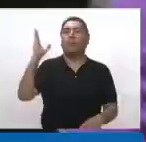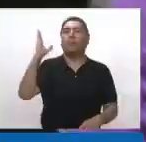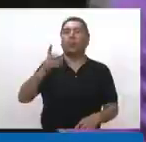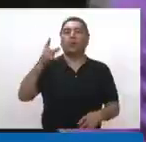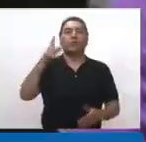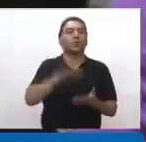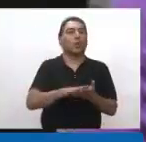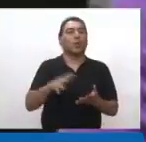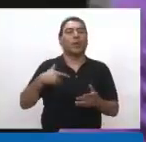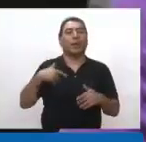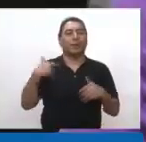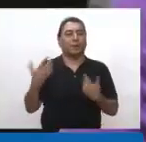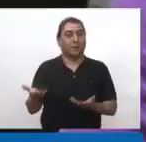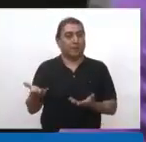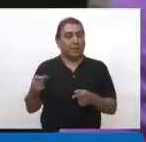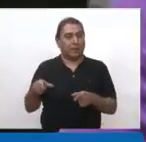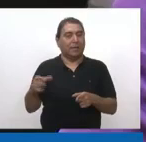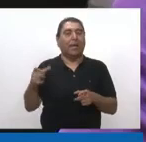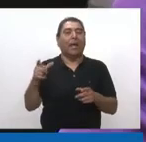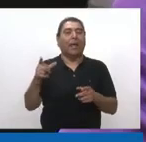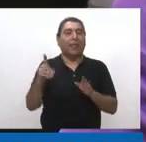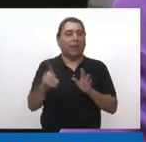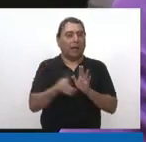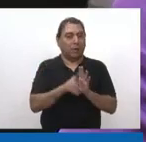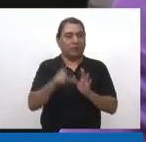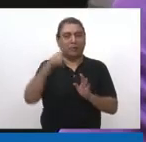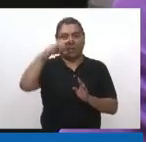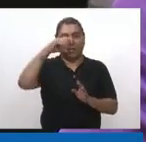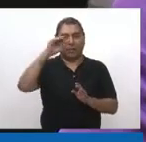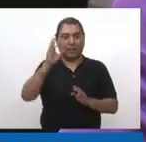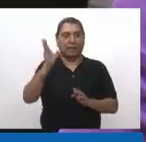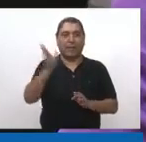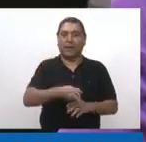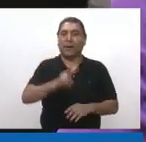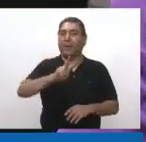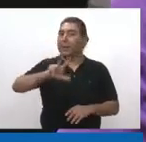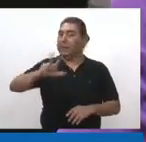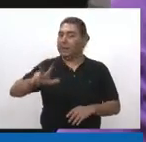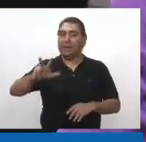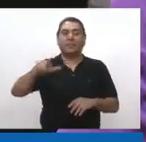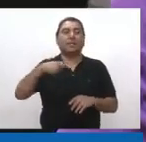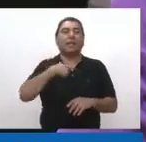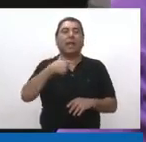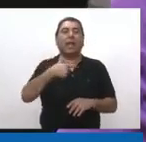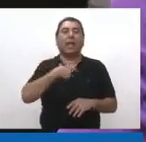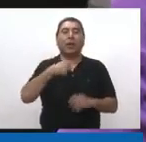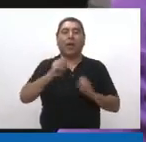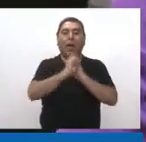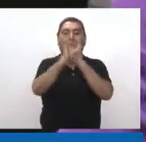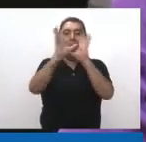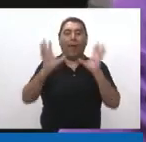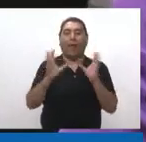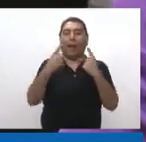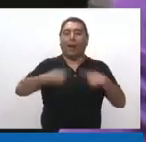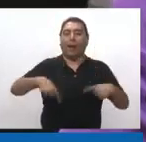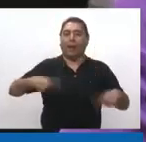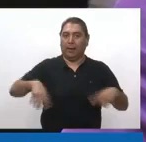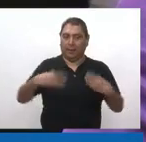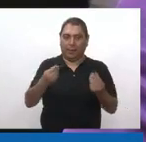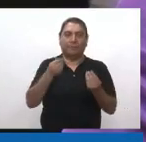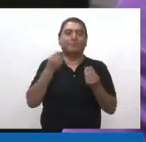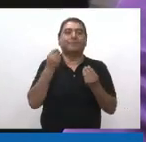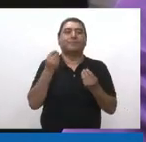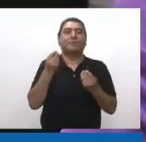validez o la invalidez del decreto 70/23, quiero dejar aclarado que por el hecho